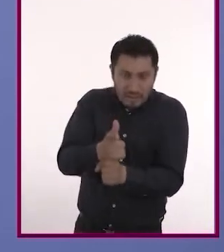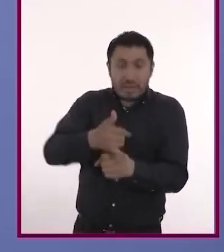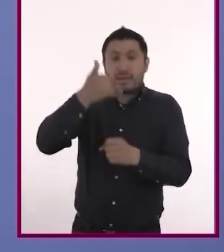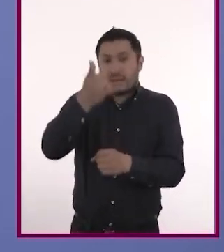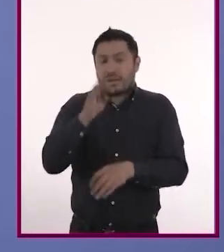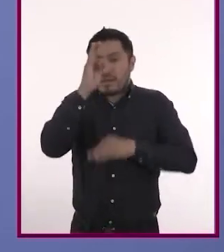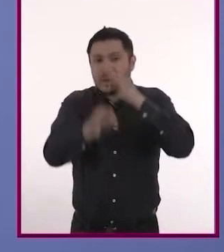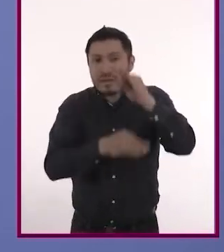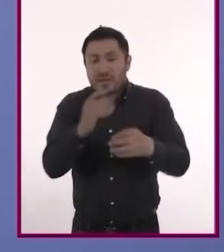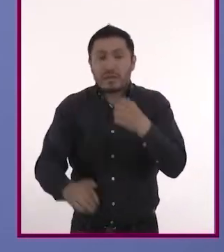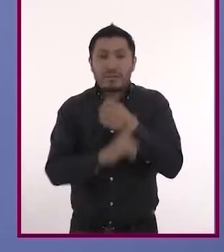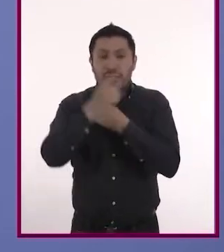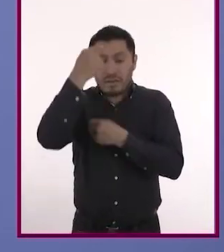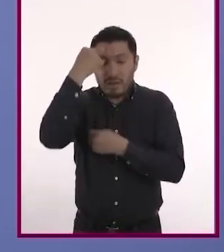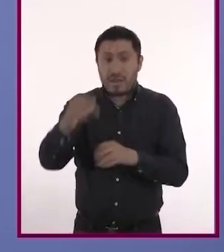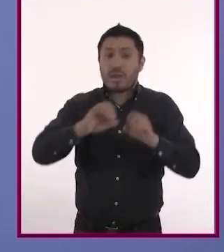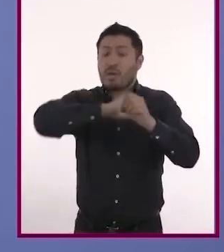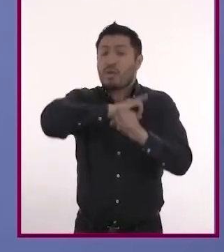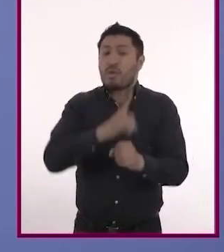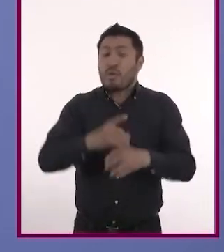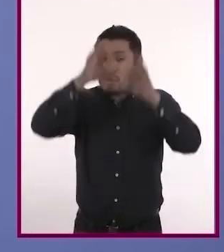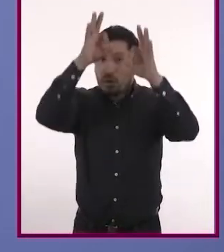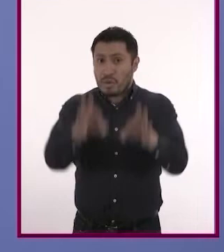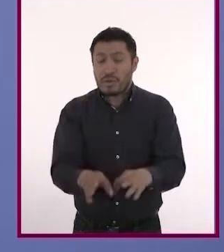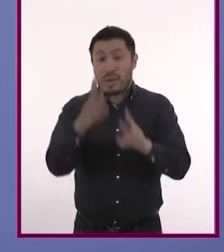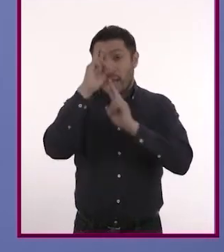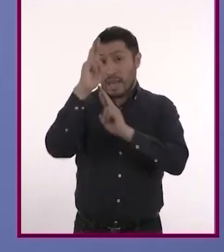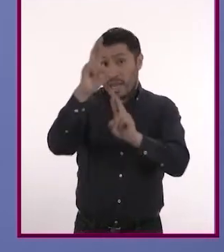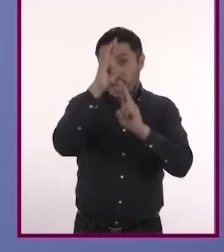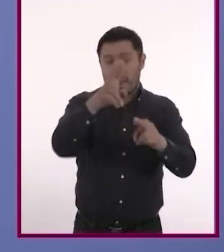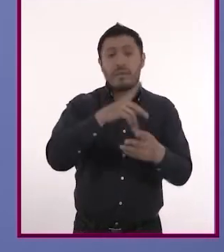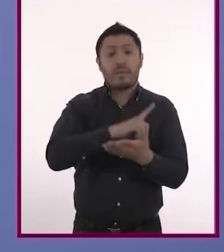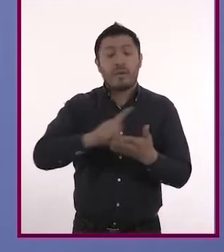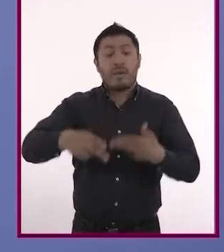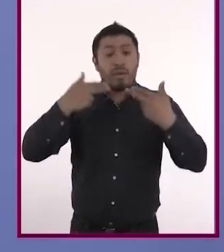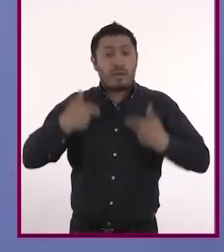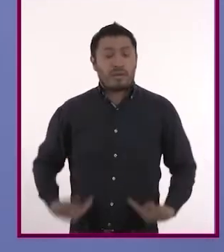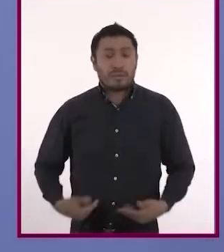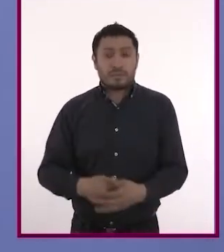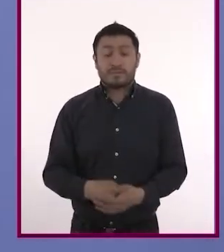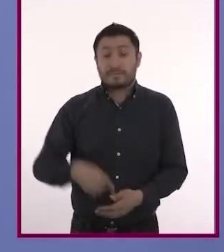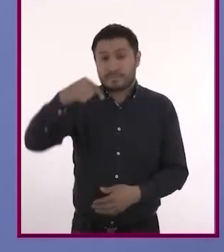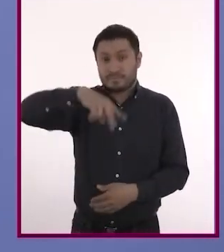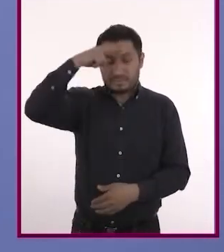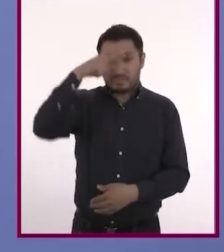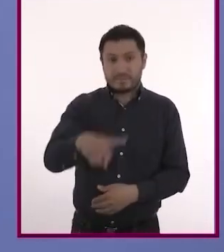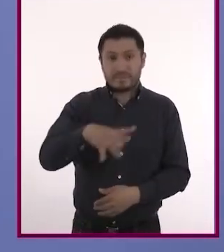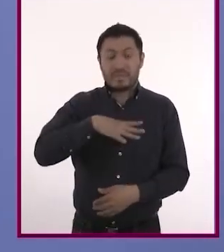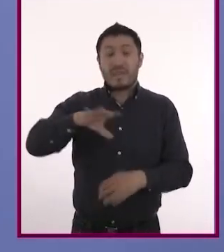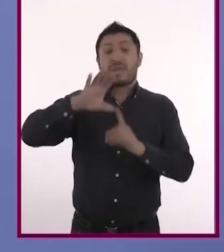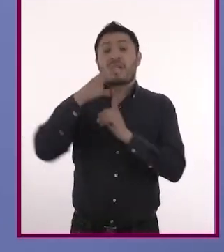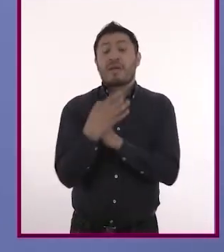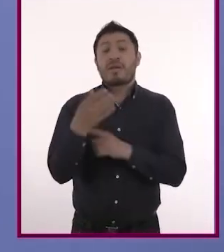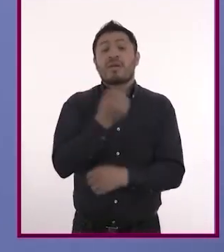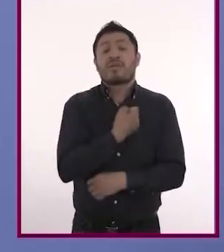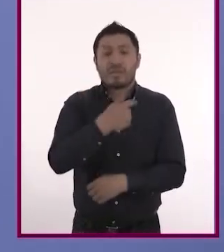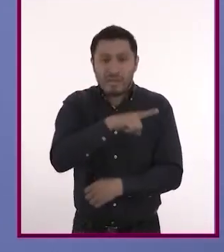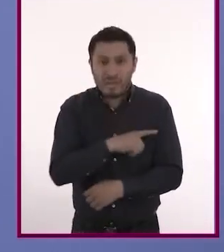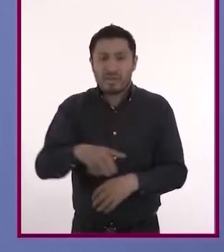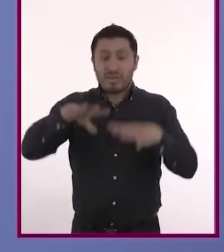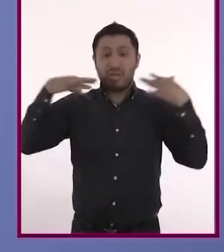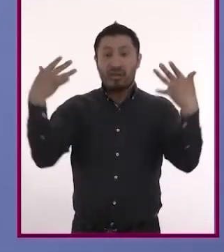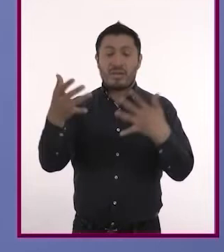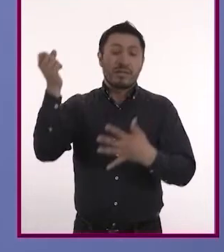los trastornos mentales de manera oportuna y con respeto a los derechos humanos. En México, la Comisión de Salud del Senado